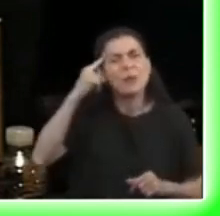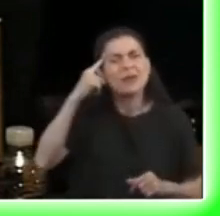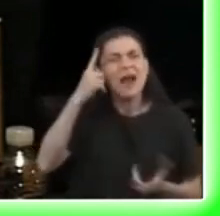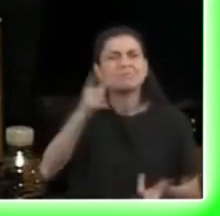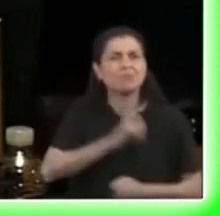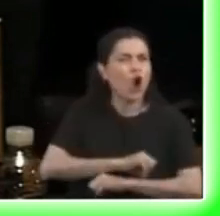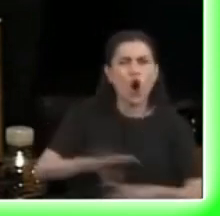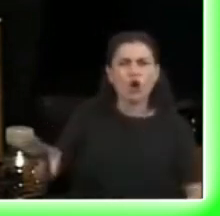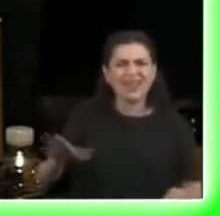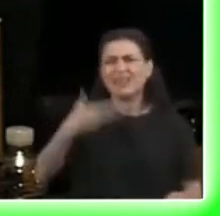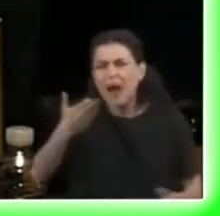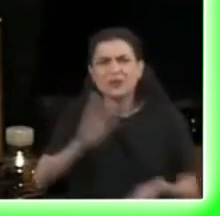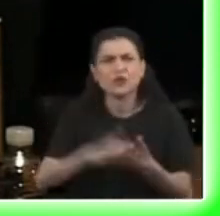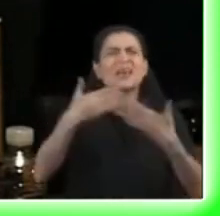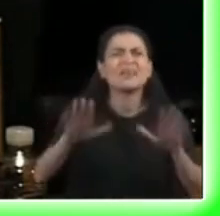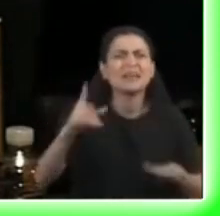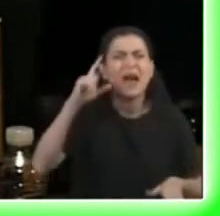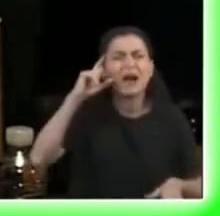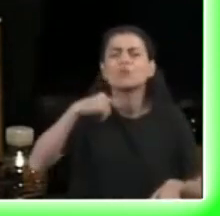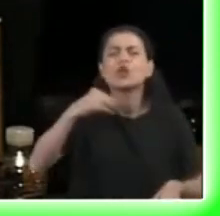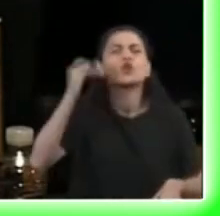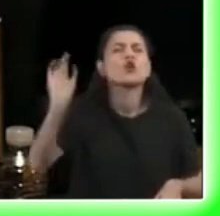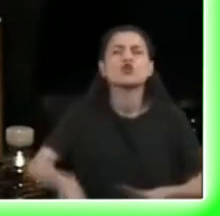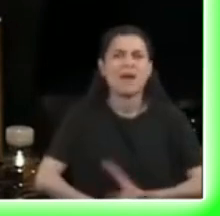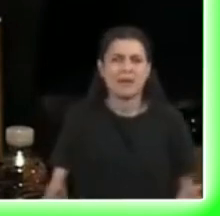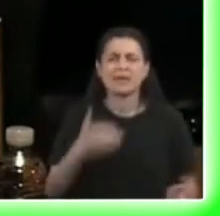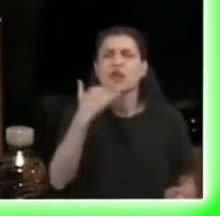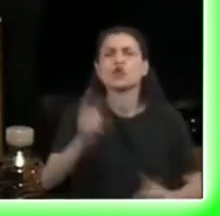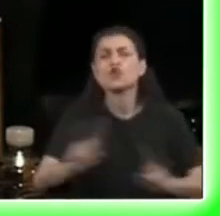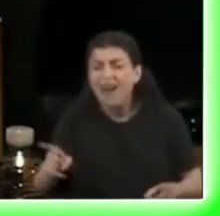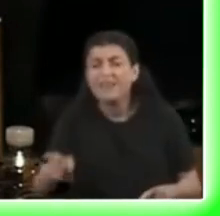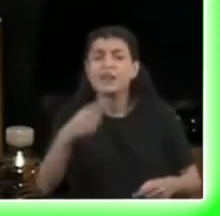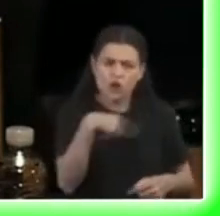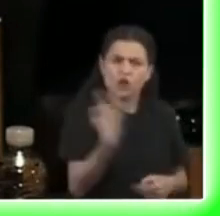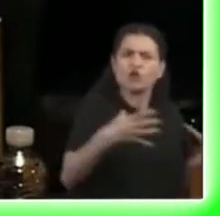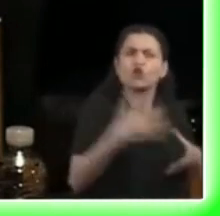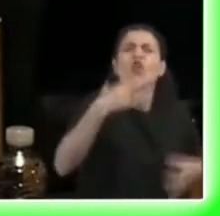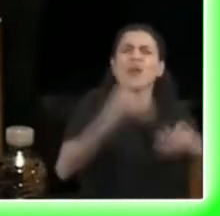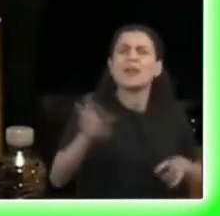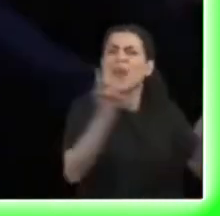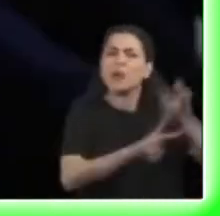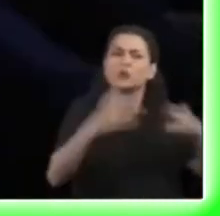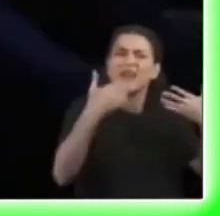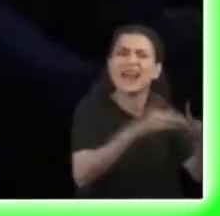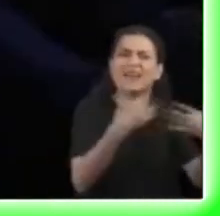son tratando de hablar de libertad, mientras que persiguen a los que verdaderamente defendemos la libertad?